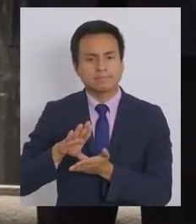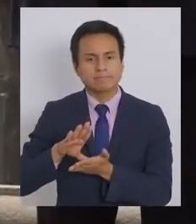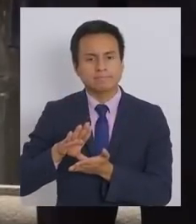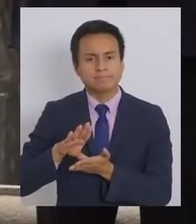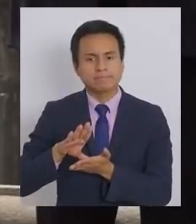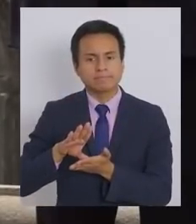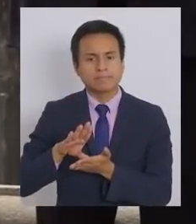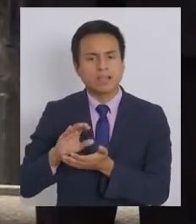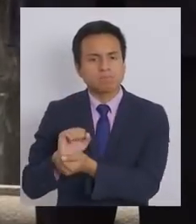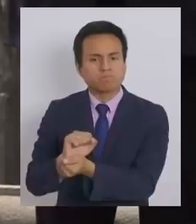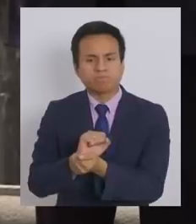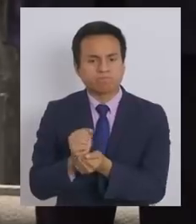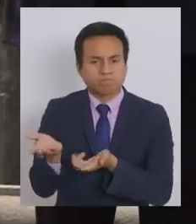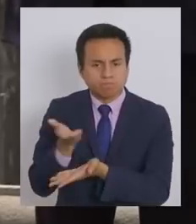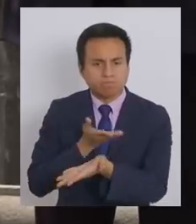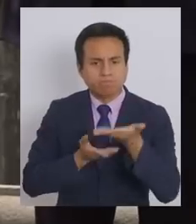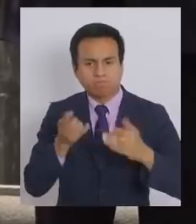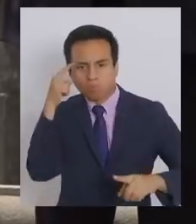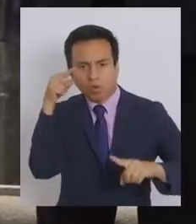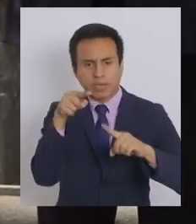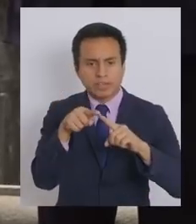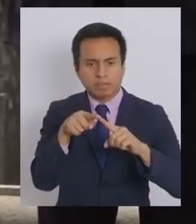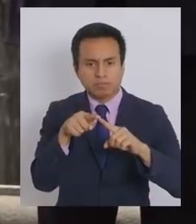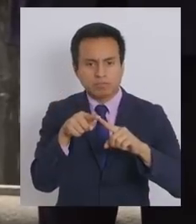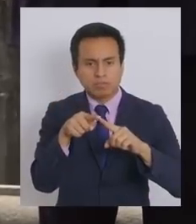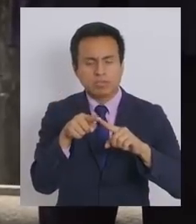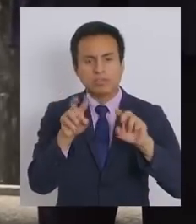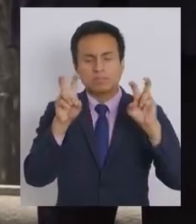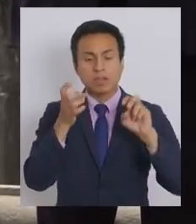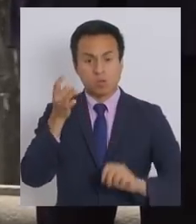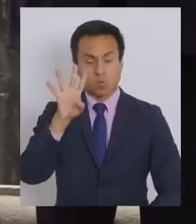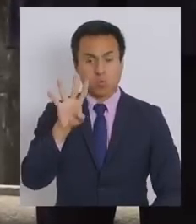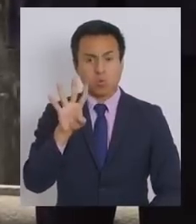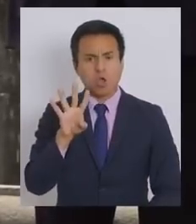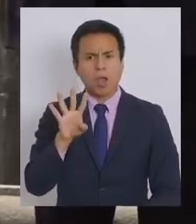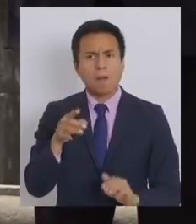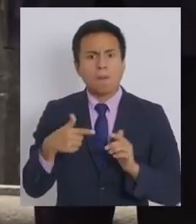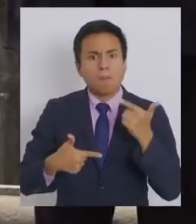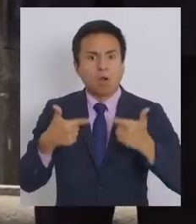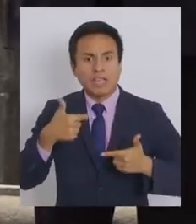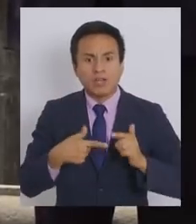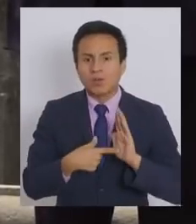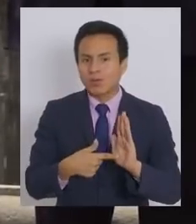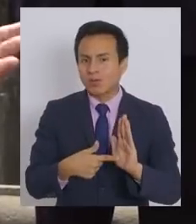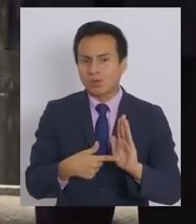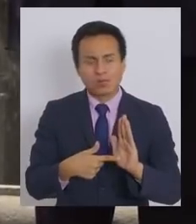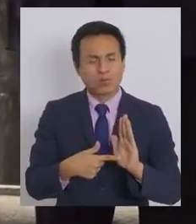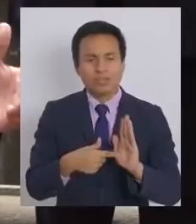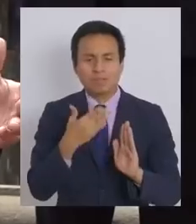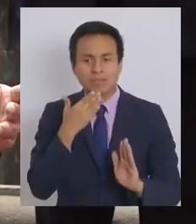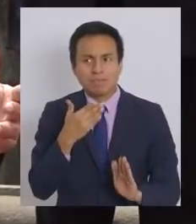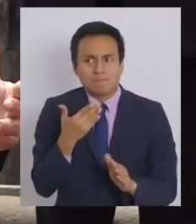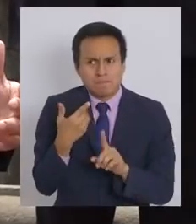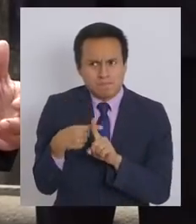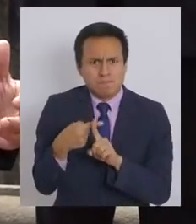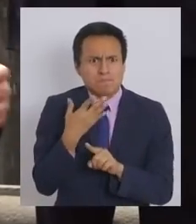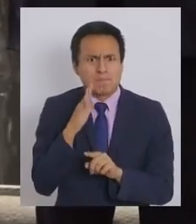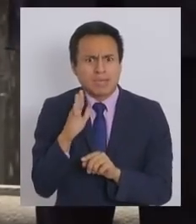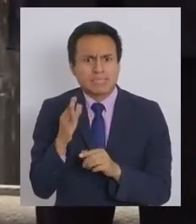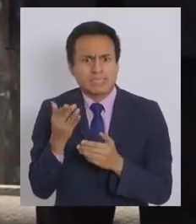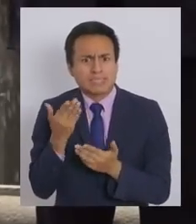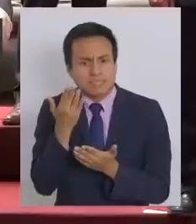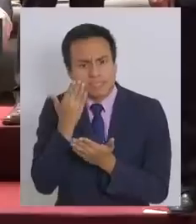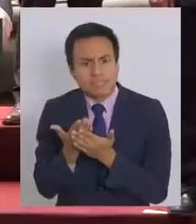la mancomunión de objetivos. No era solo una consigna política, era, decía, lo que más nos convenía,